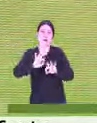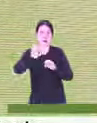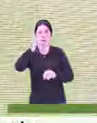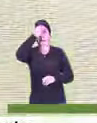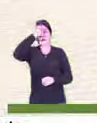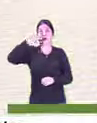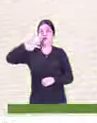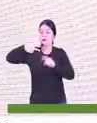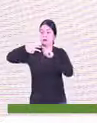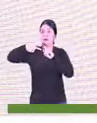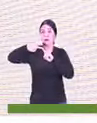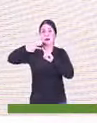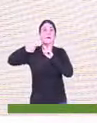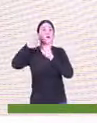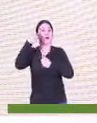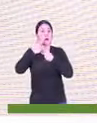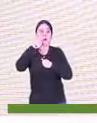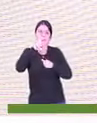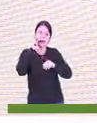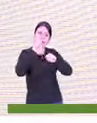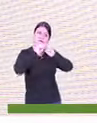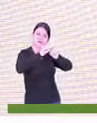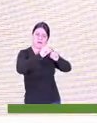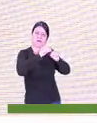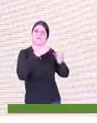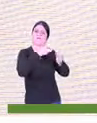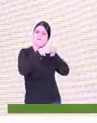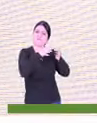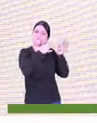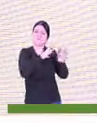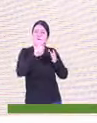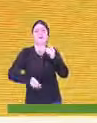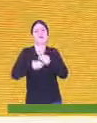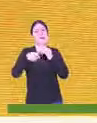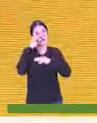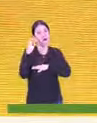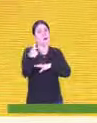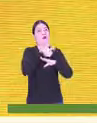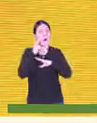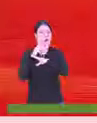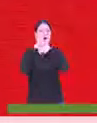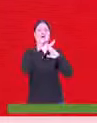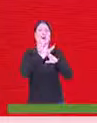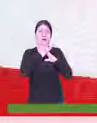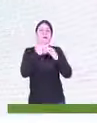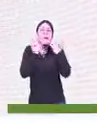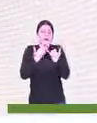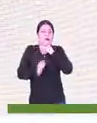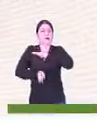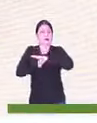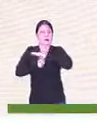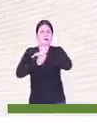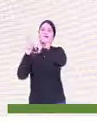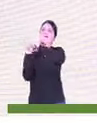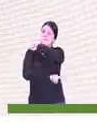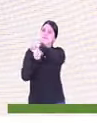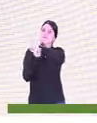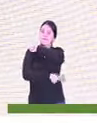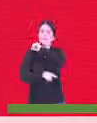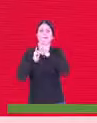digo, pedagogía, pero también muy importante el control. Lastimosamente tenemos que seguir sancionando a aquellas personas que